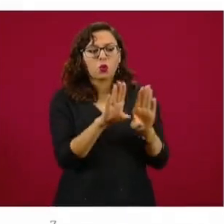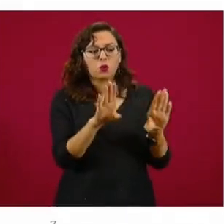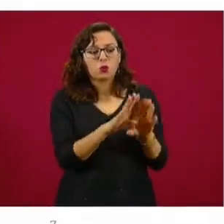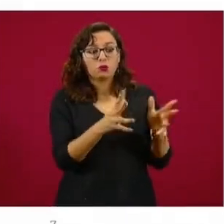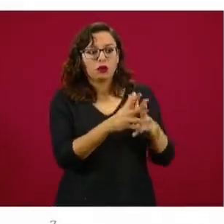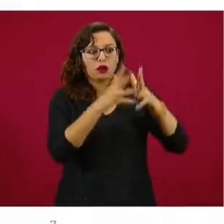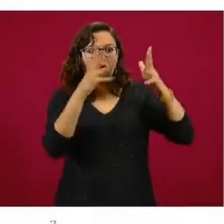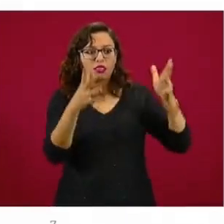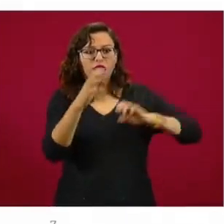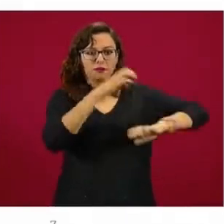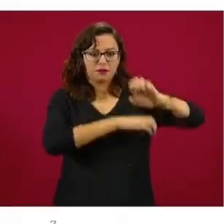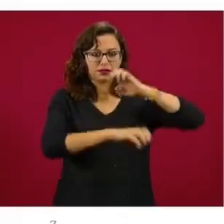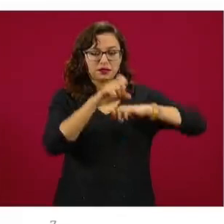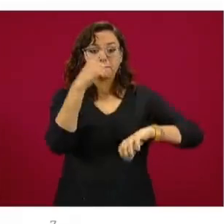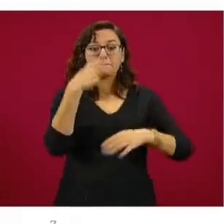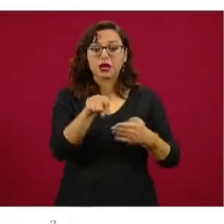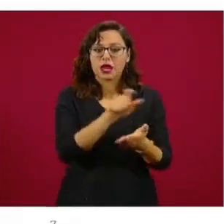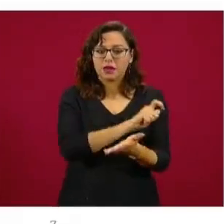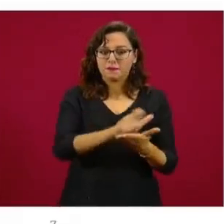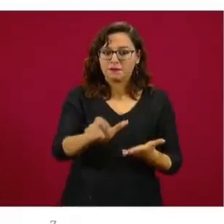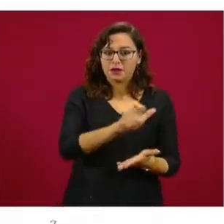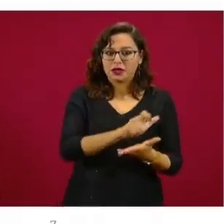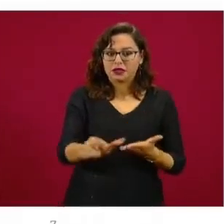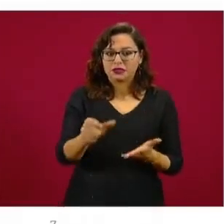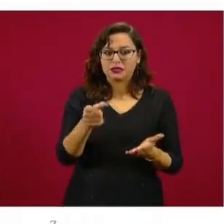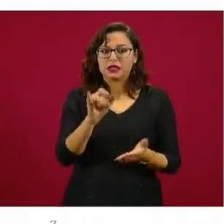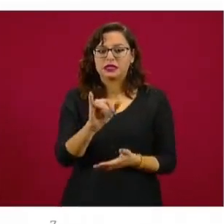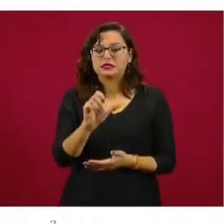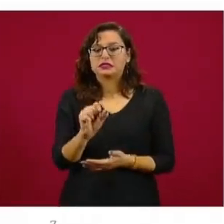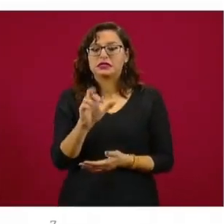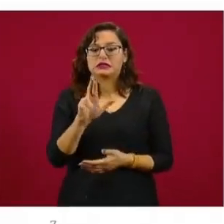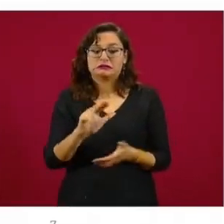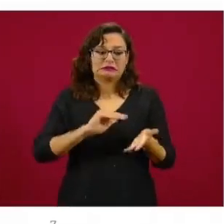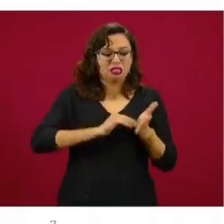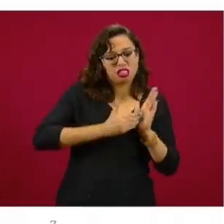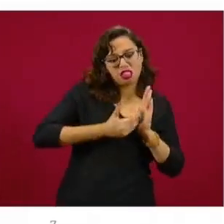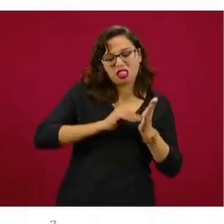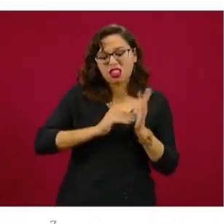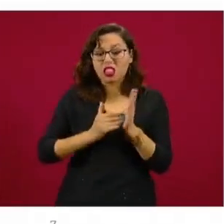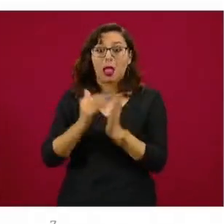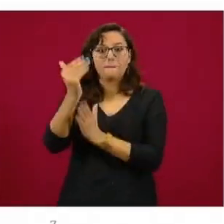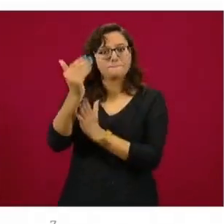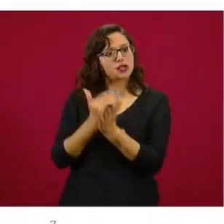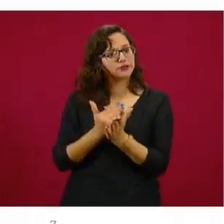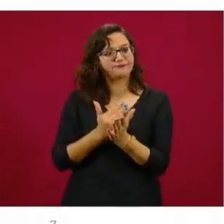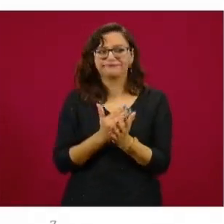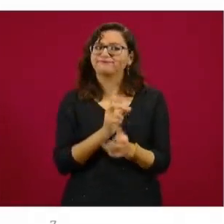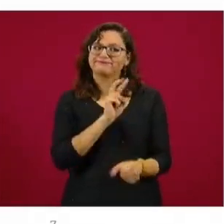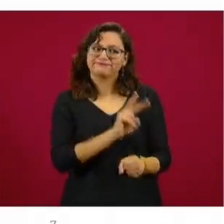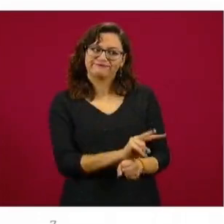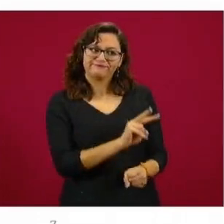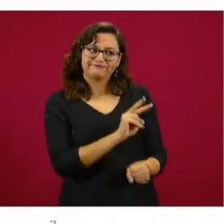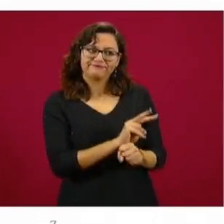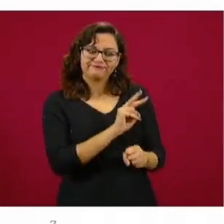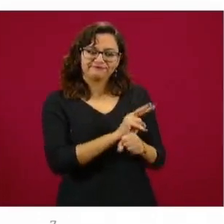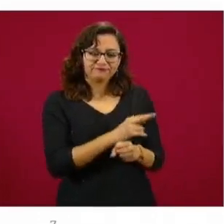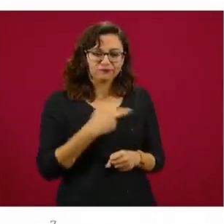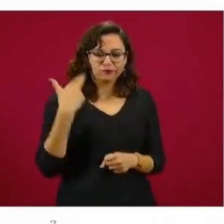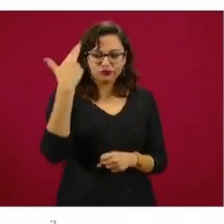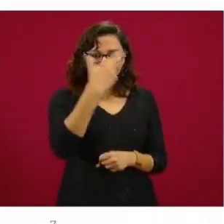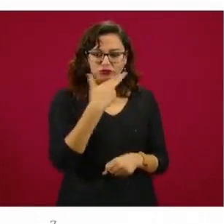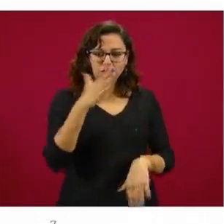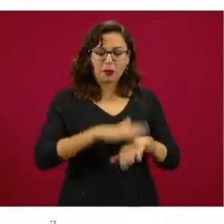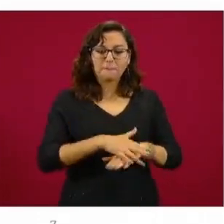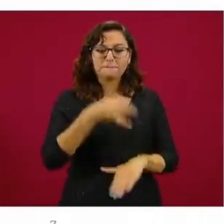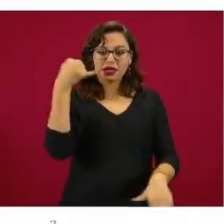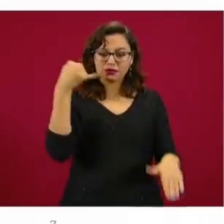grandes empresas para pagar menos ICR. Entonces ahí se focalizó mucho la revisión y